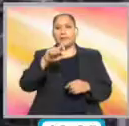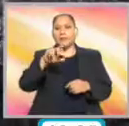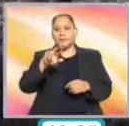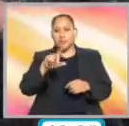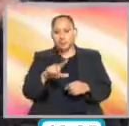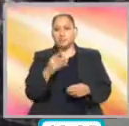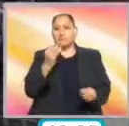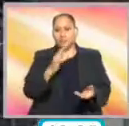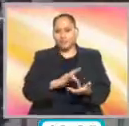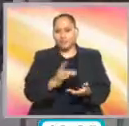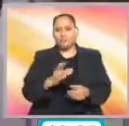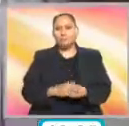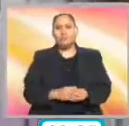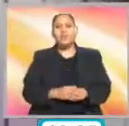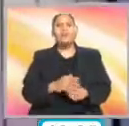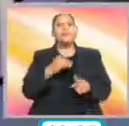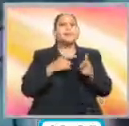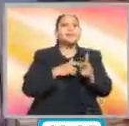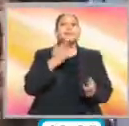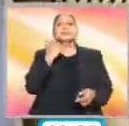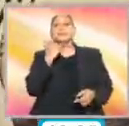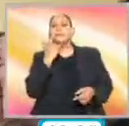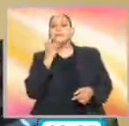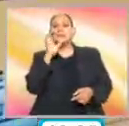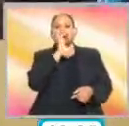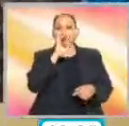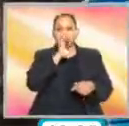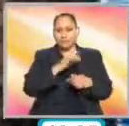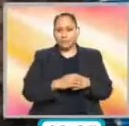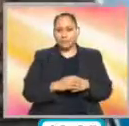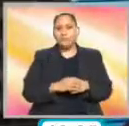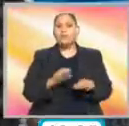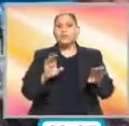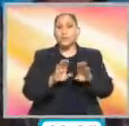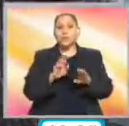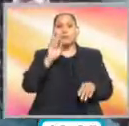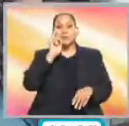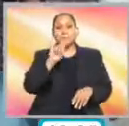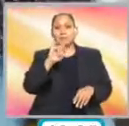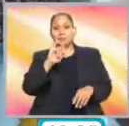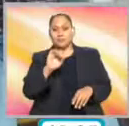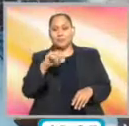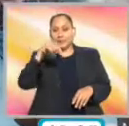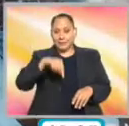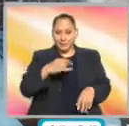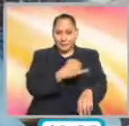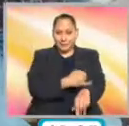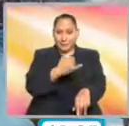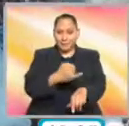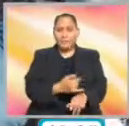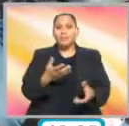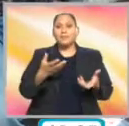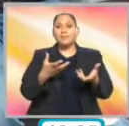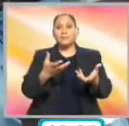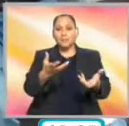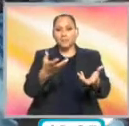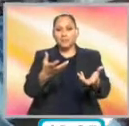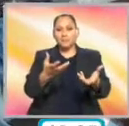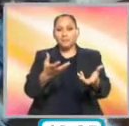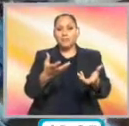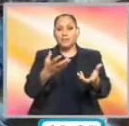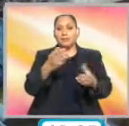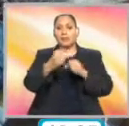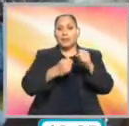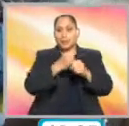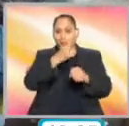Dale, gracias. Vamos a seguir recorriendo. ¿Cómo ve, tío Alberto? Aquí en Iztapalapa, en la calle, que no es Año de Juárez,